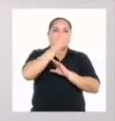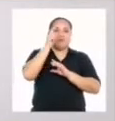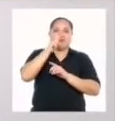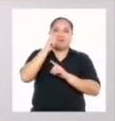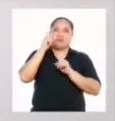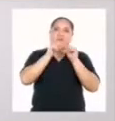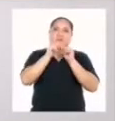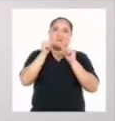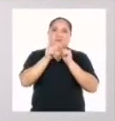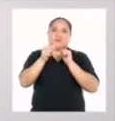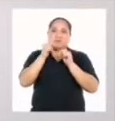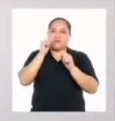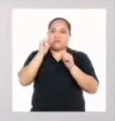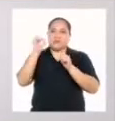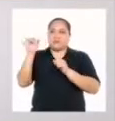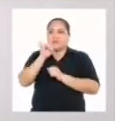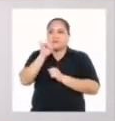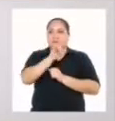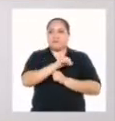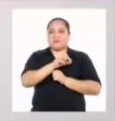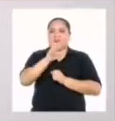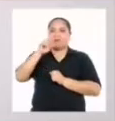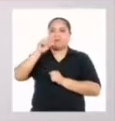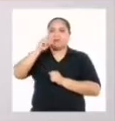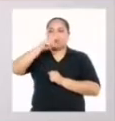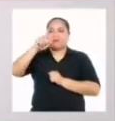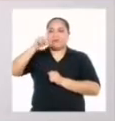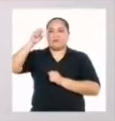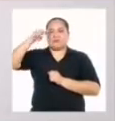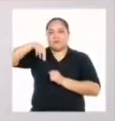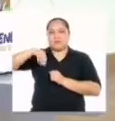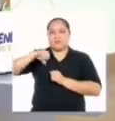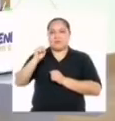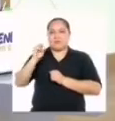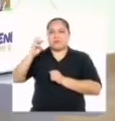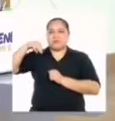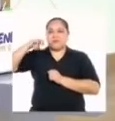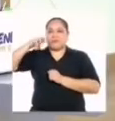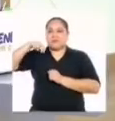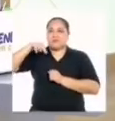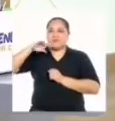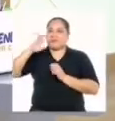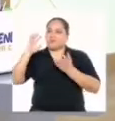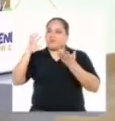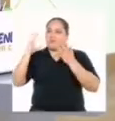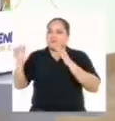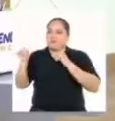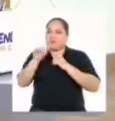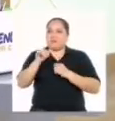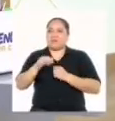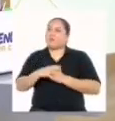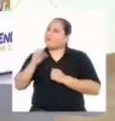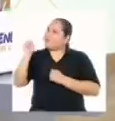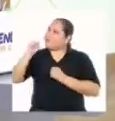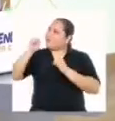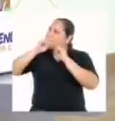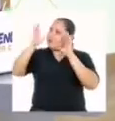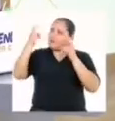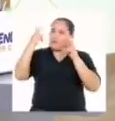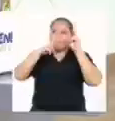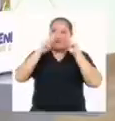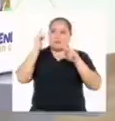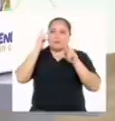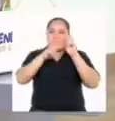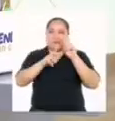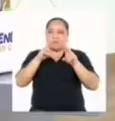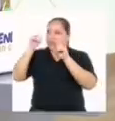otra por un número fijo llamado razón de semejanza. Ahora todo está más claro, pero es momento de